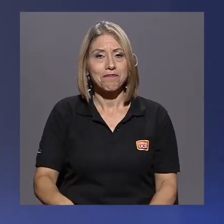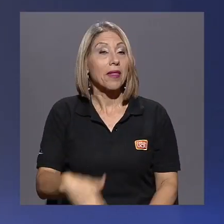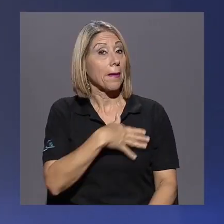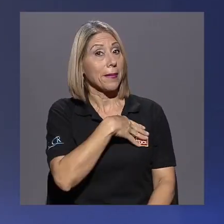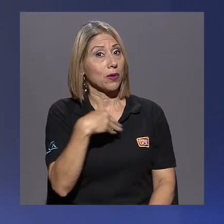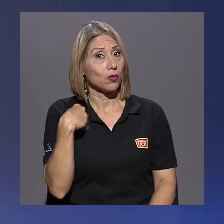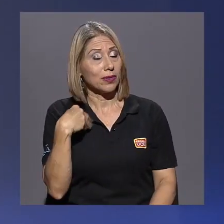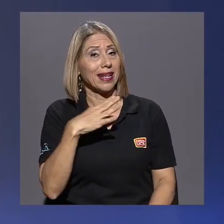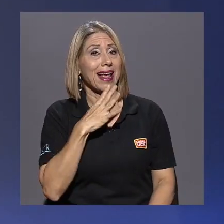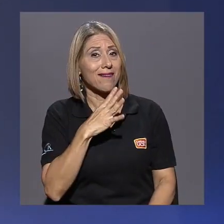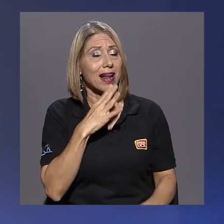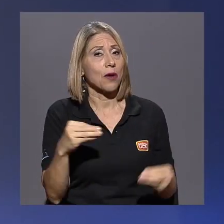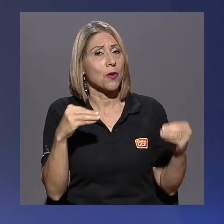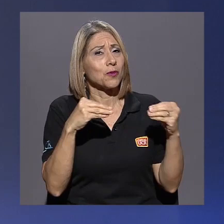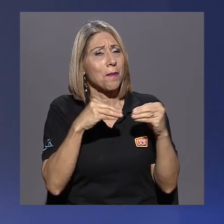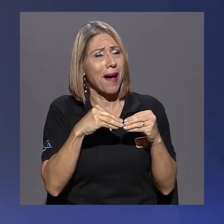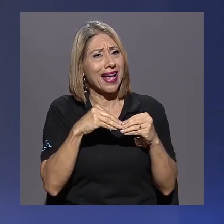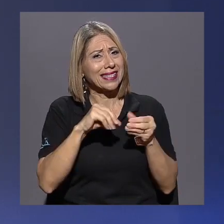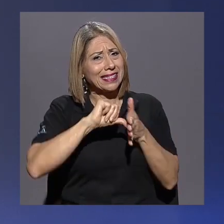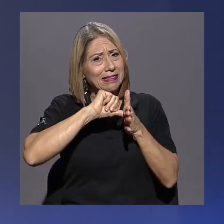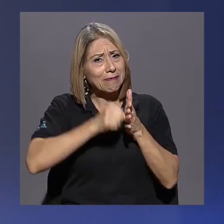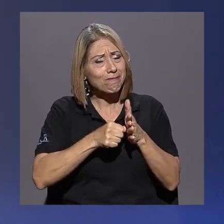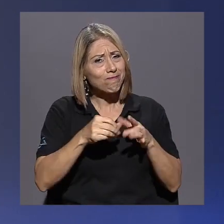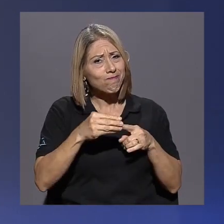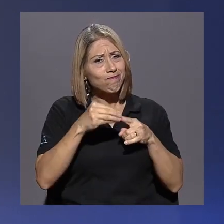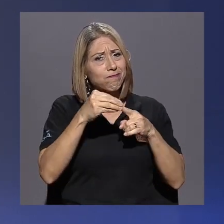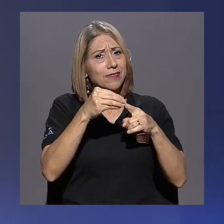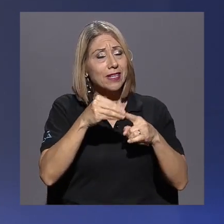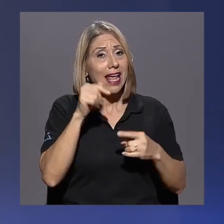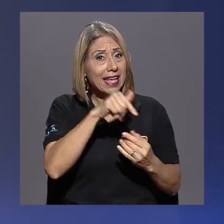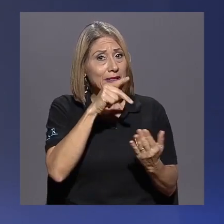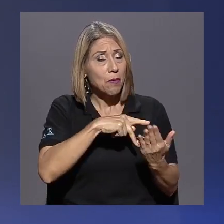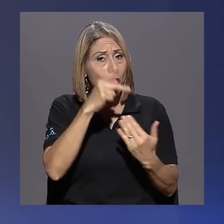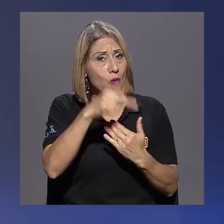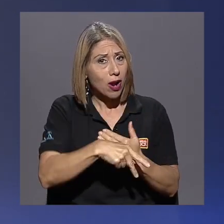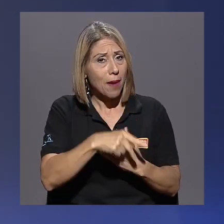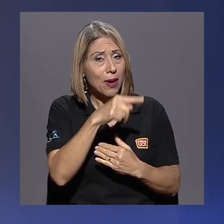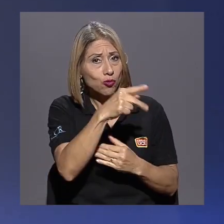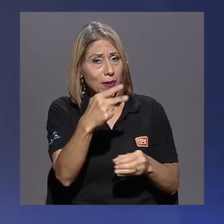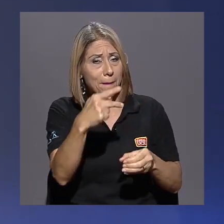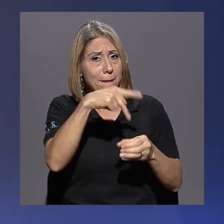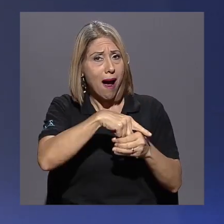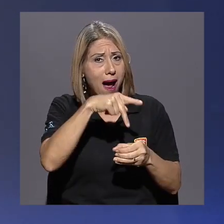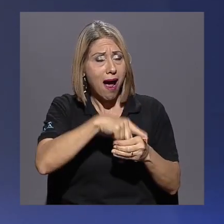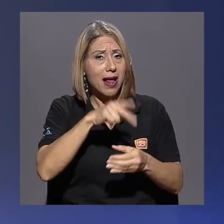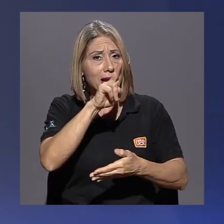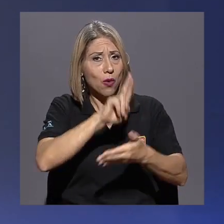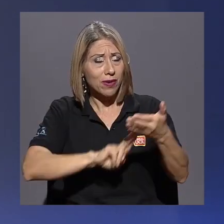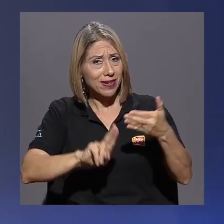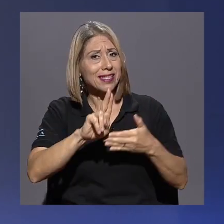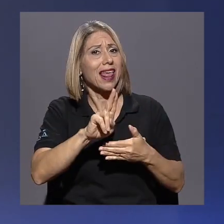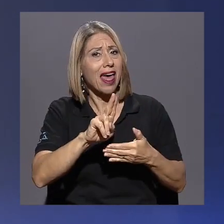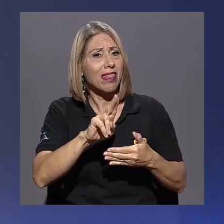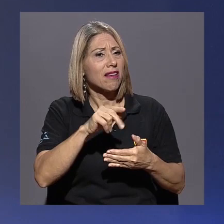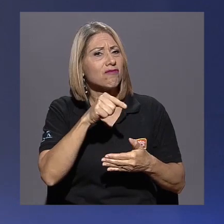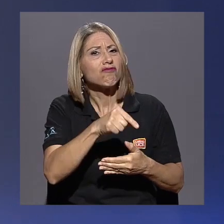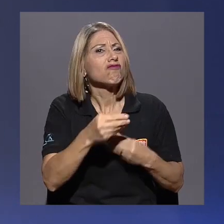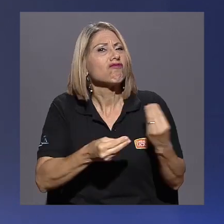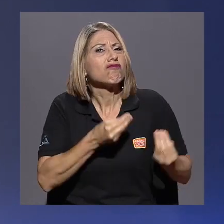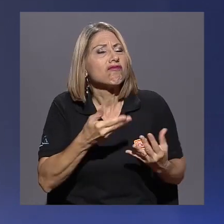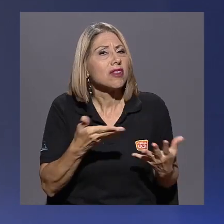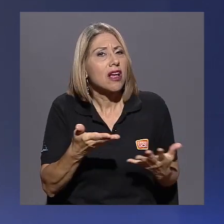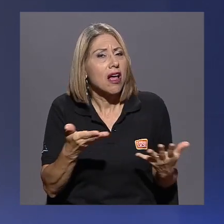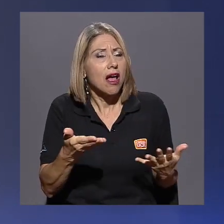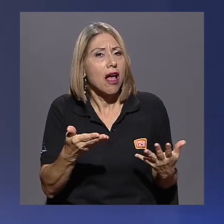que habláramos más en detalle digamos de este programa en el que usted participa en la universidad y en qué consiste porque